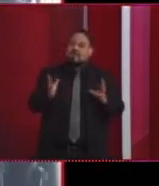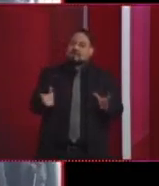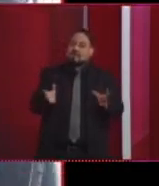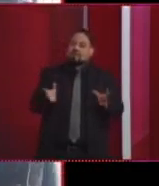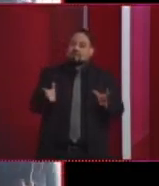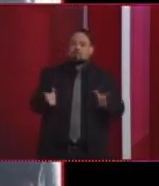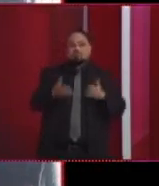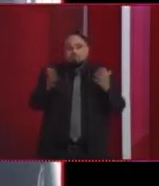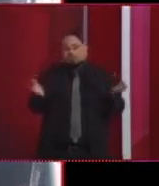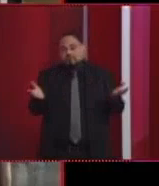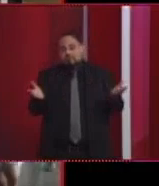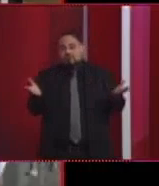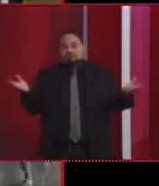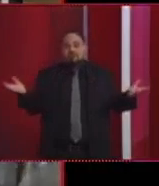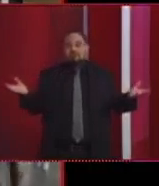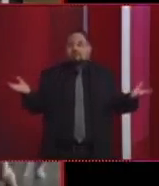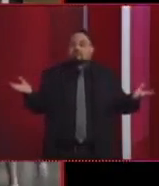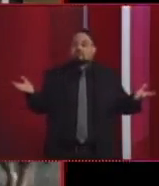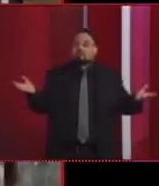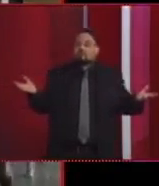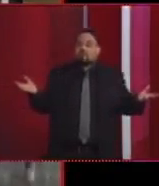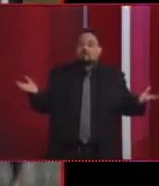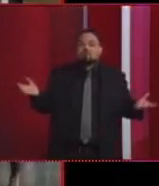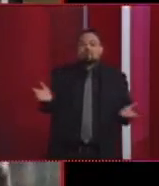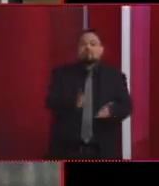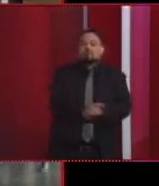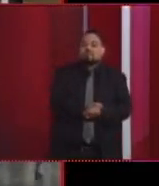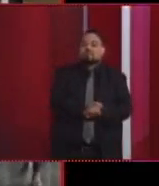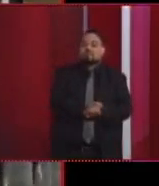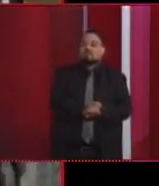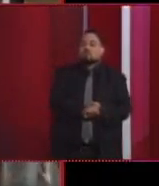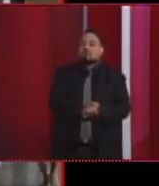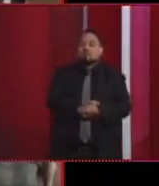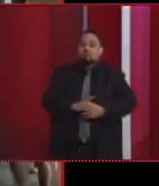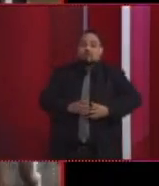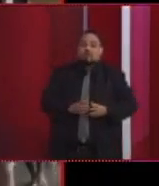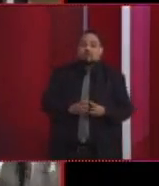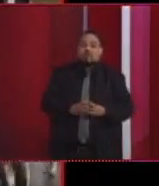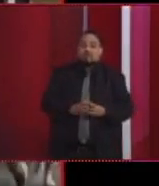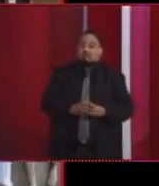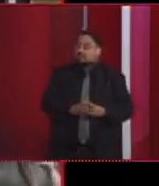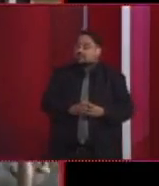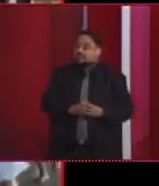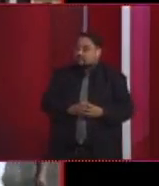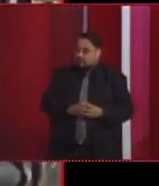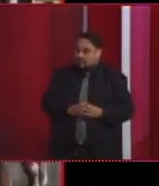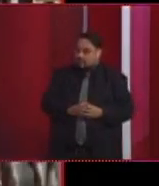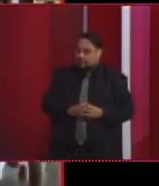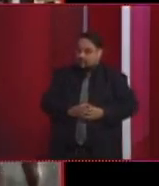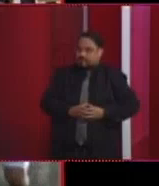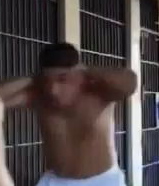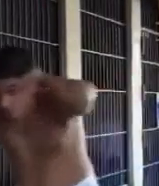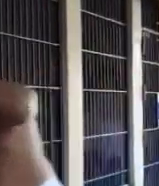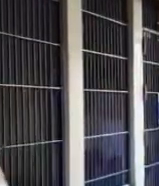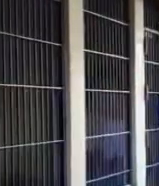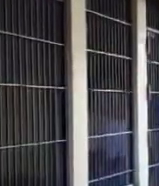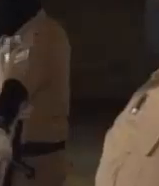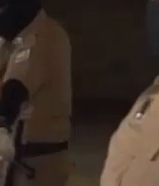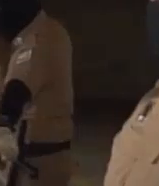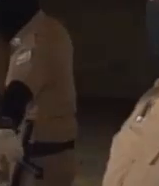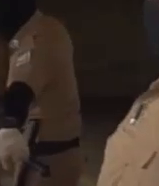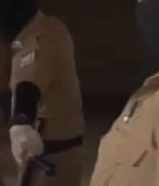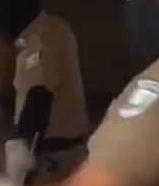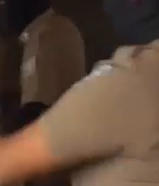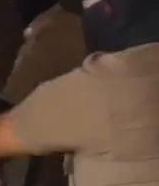generar cambios positivos para llevar seguridad a un país como en este caso pues el vecino el salvador sanz de